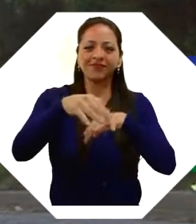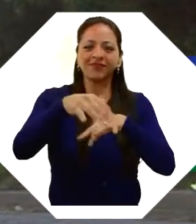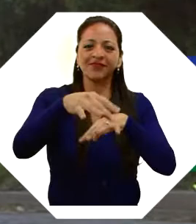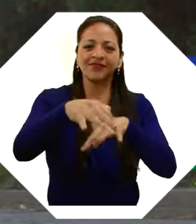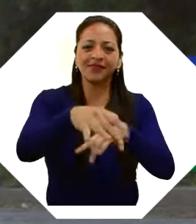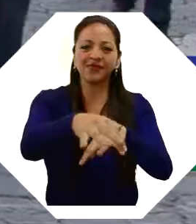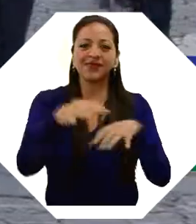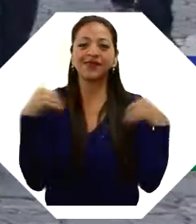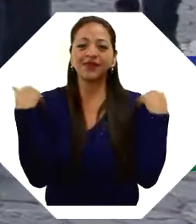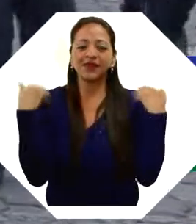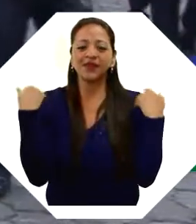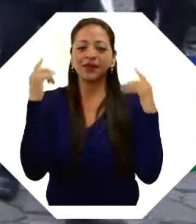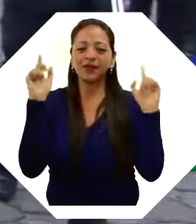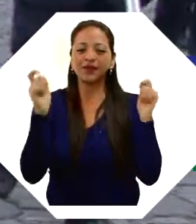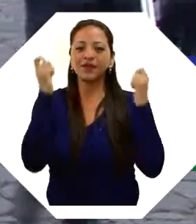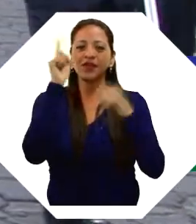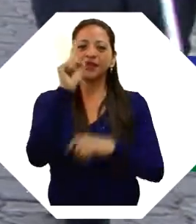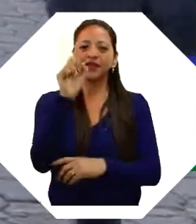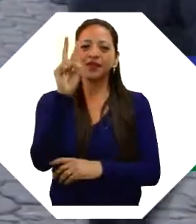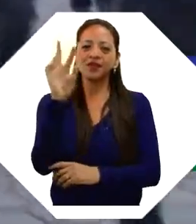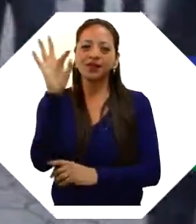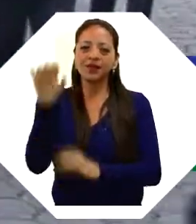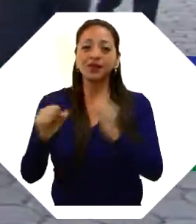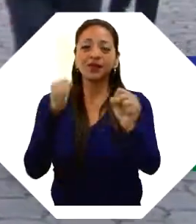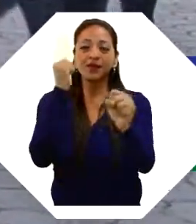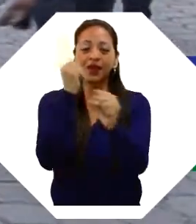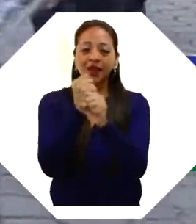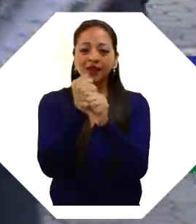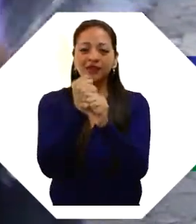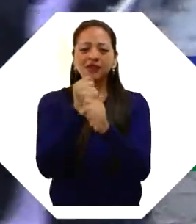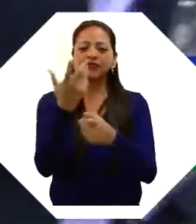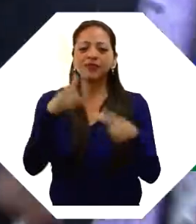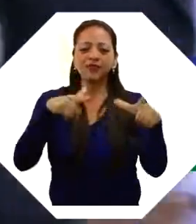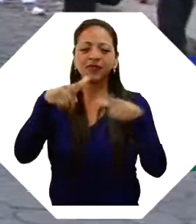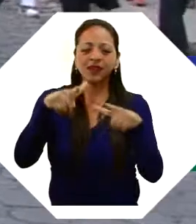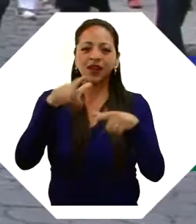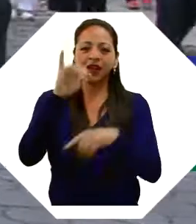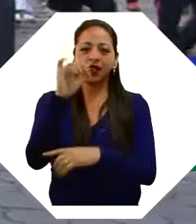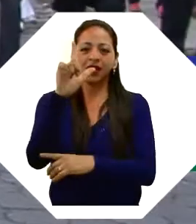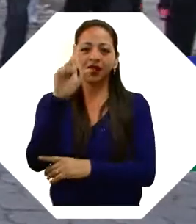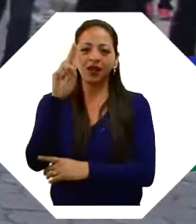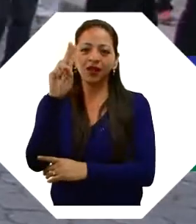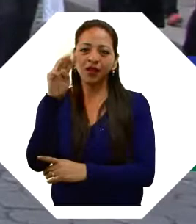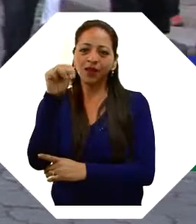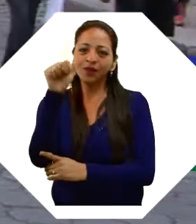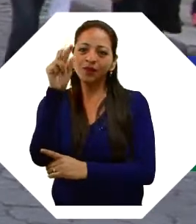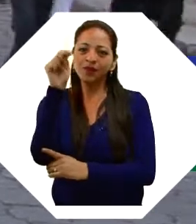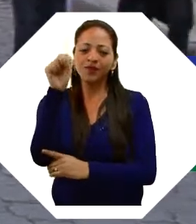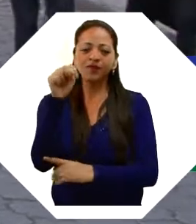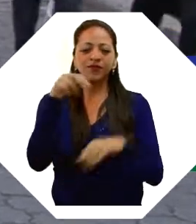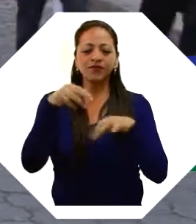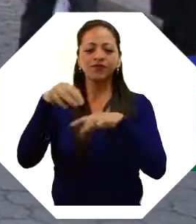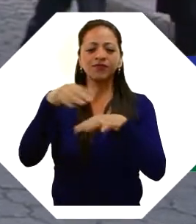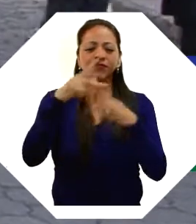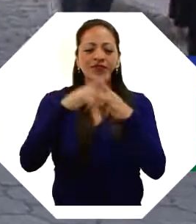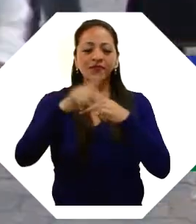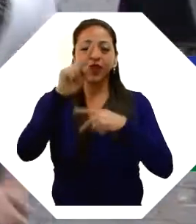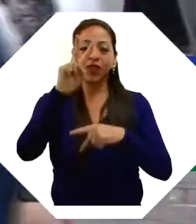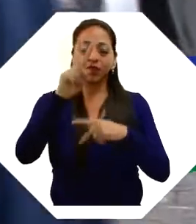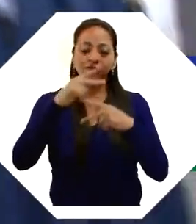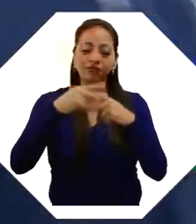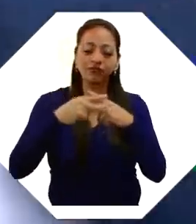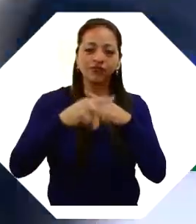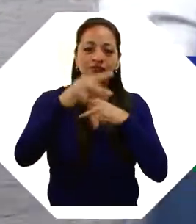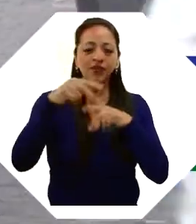alegría realizado por los 129 años de vida jurídica de la parroquia San Juan de Ilumán, que recorrió aproximadamente 2